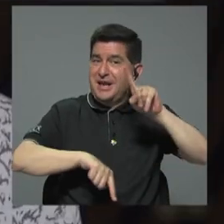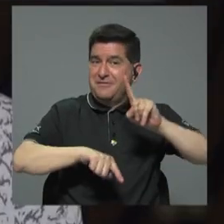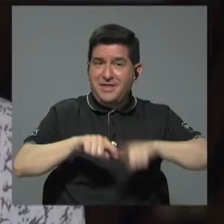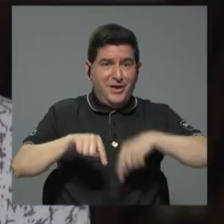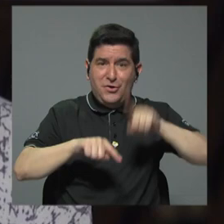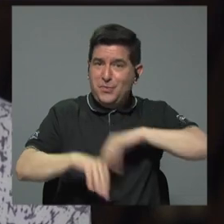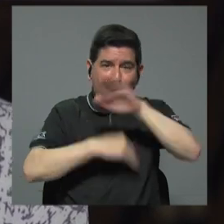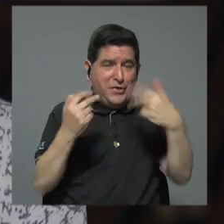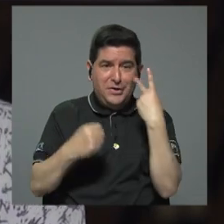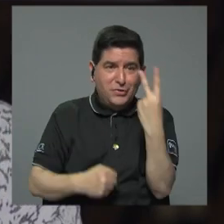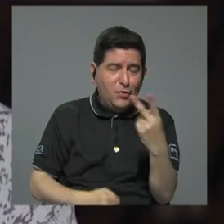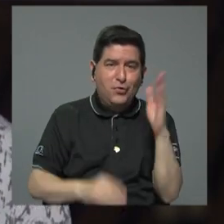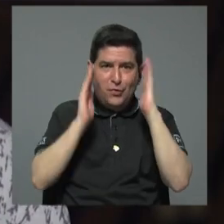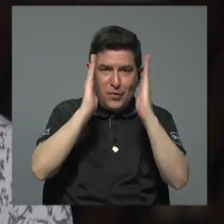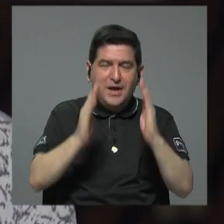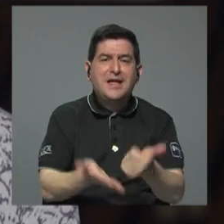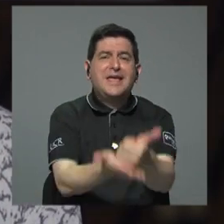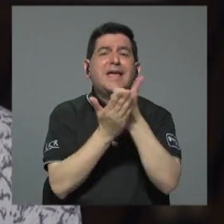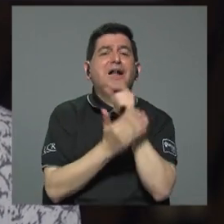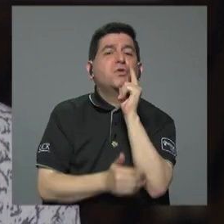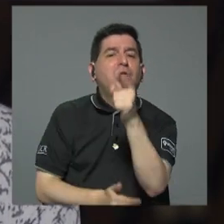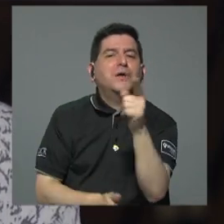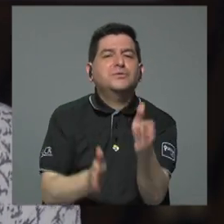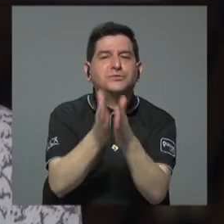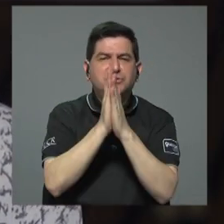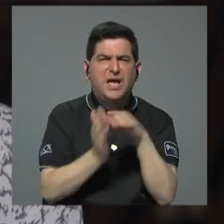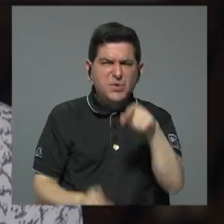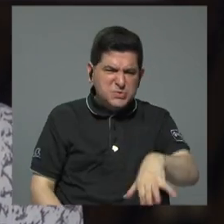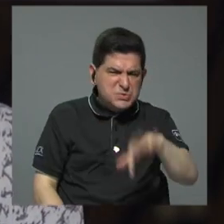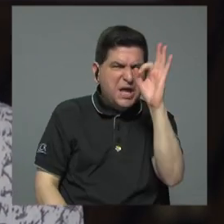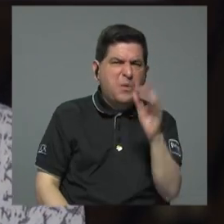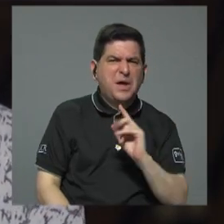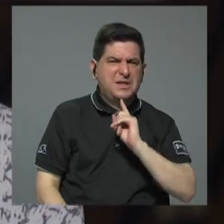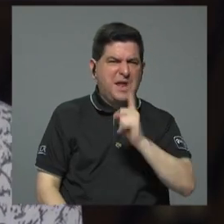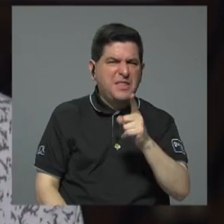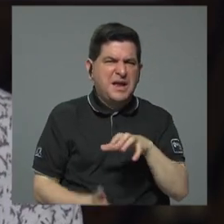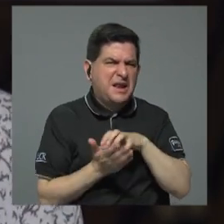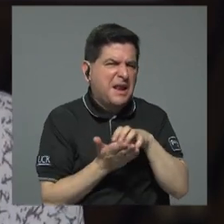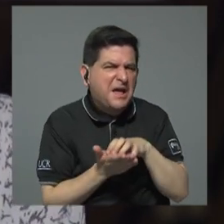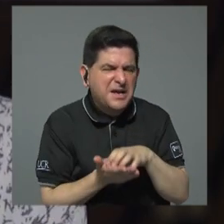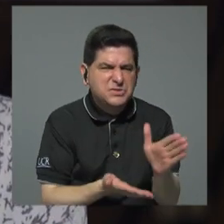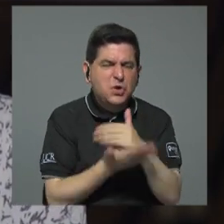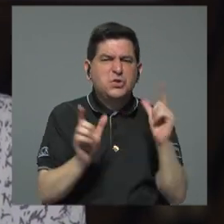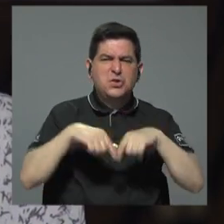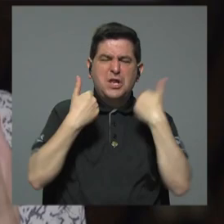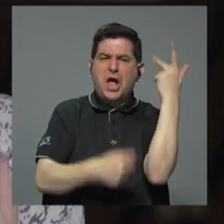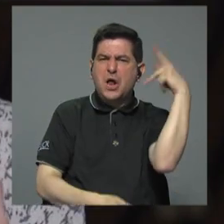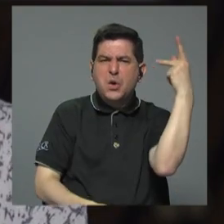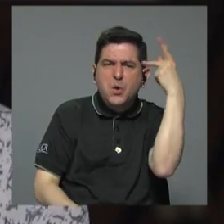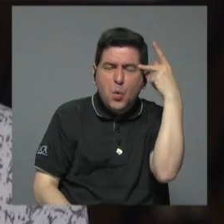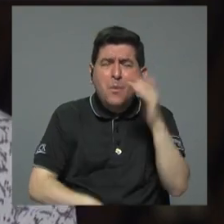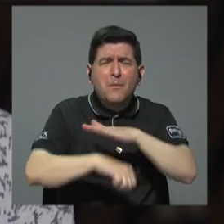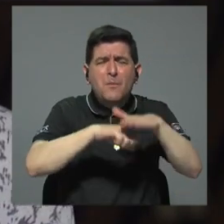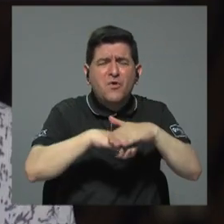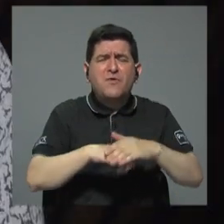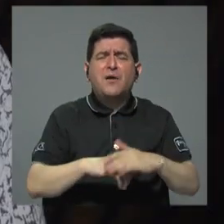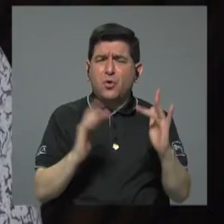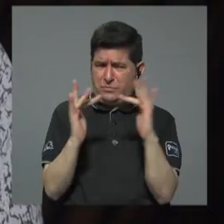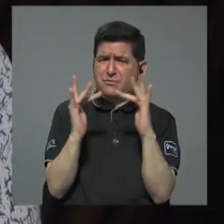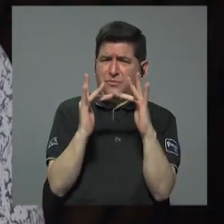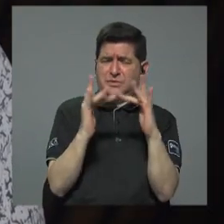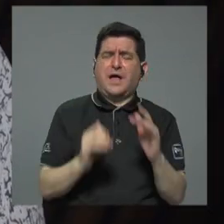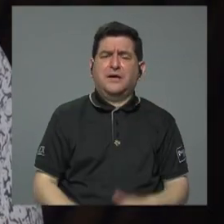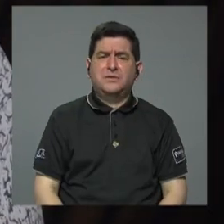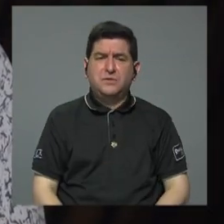todo. Y aquí es donde pedimos su ayuda. Si usted encontrara alguna afirmación dudosa de alguna tendencia política, por favor escríbanos.